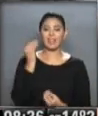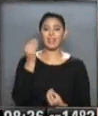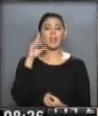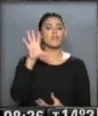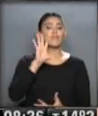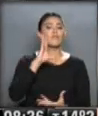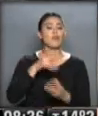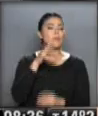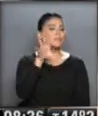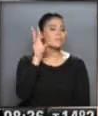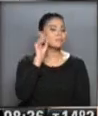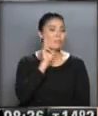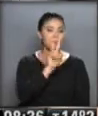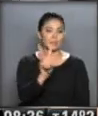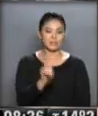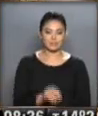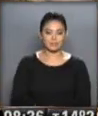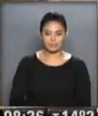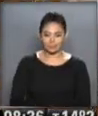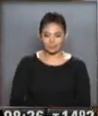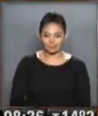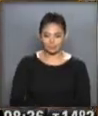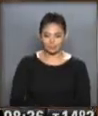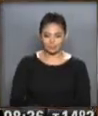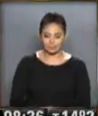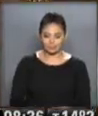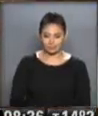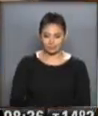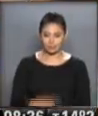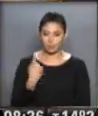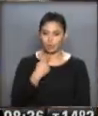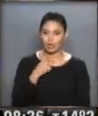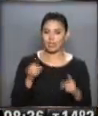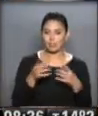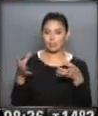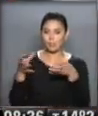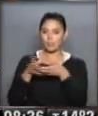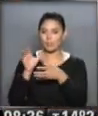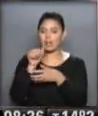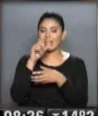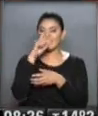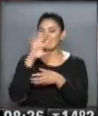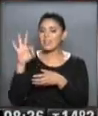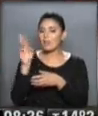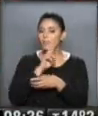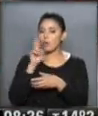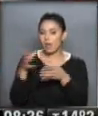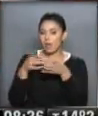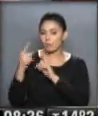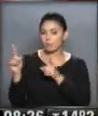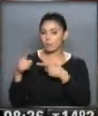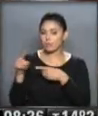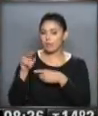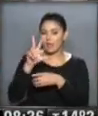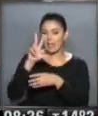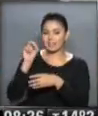escucharlo de boca precisamente de las protagonistas. Valeria, cantamos con una orquesta de 70 mujeres,